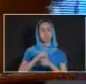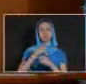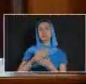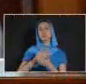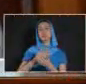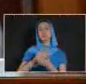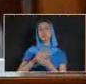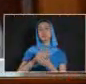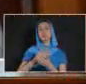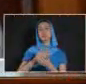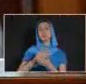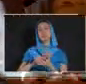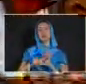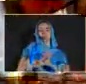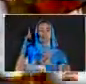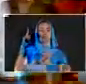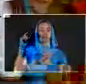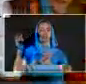Dios que no